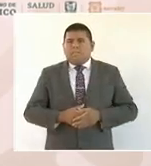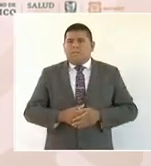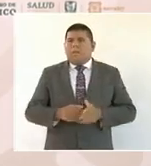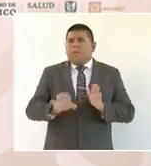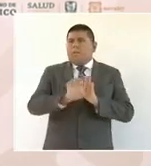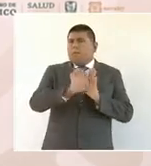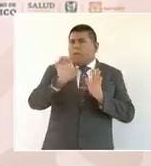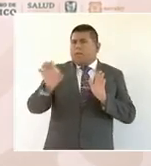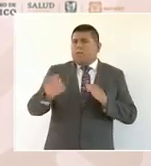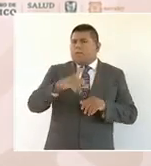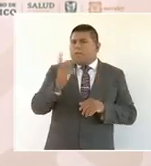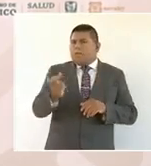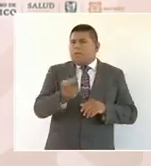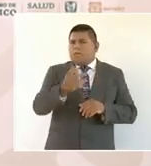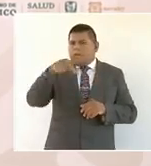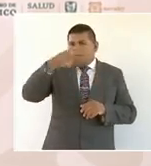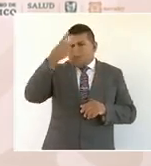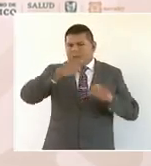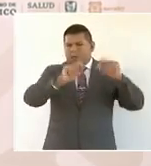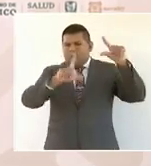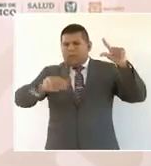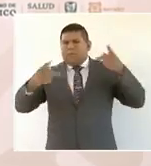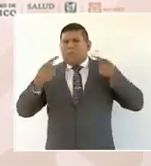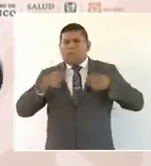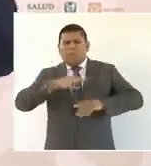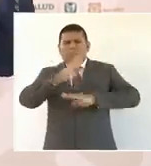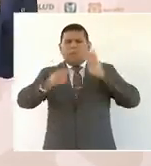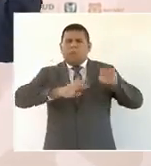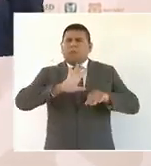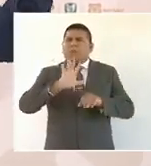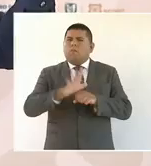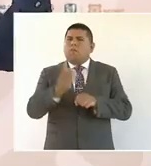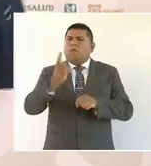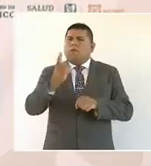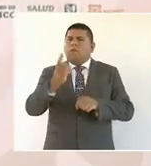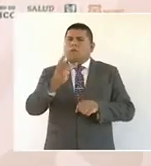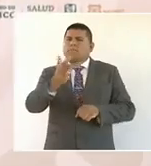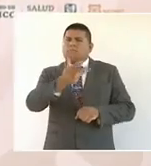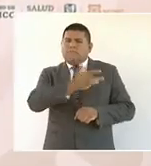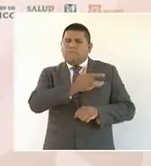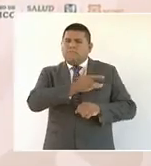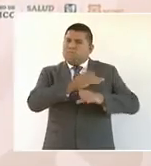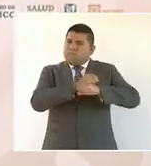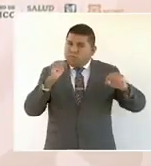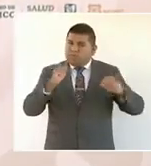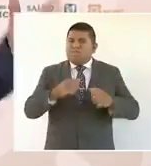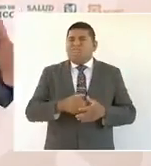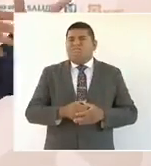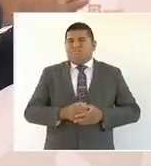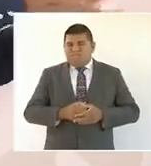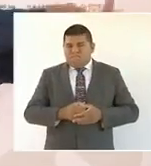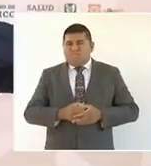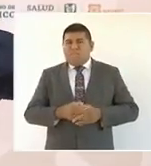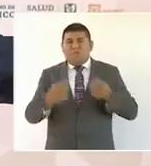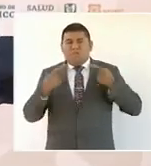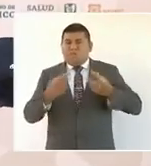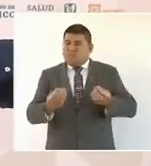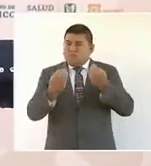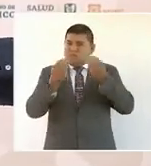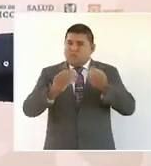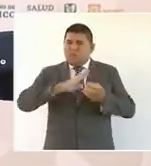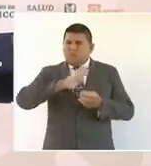mortalidad en nuestro país son infartos. Desde luego, el